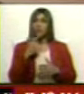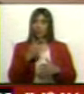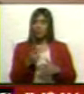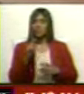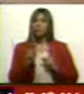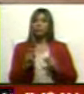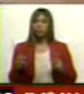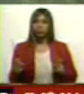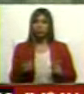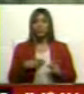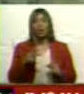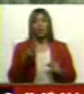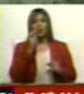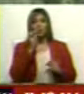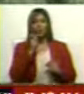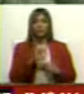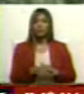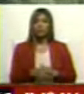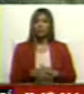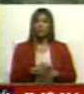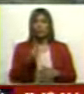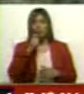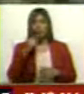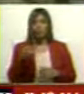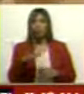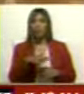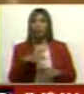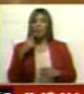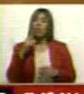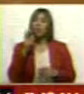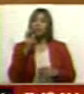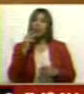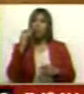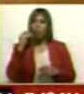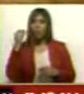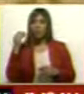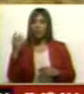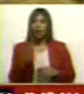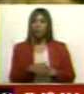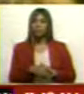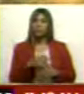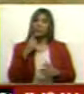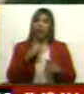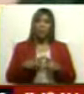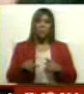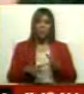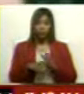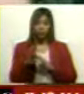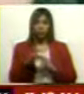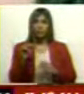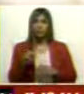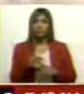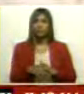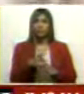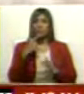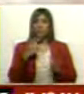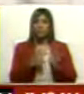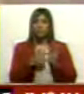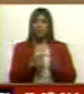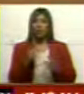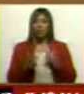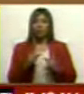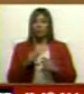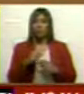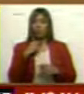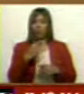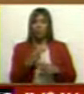consulta, escuchando al pueblo, escuchando la opinión del pueblo, pero más allá de eso, manifestando a viva voz,